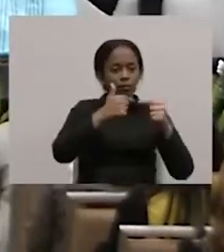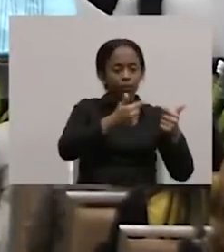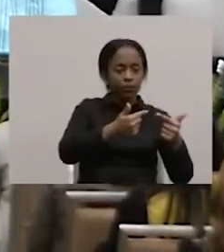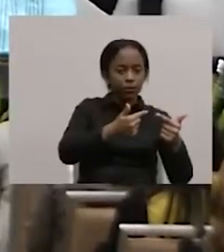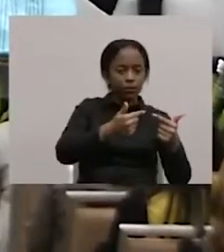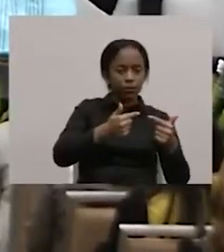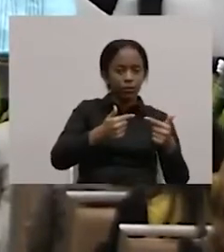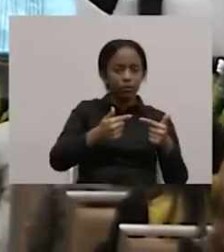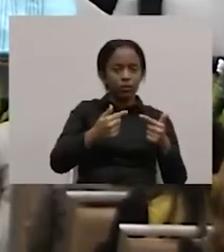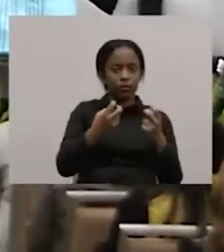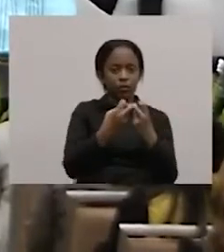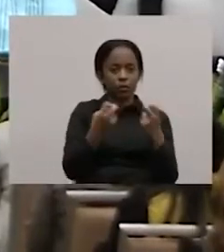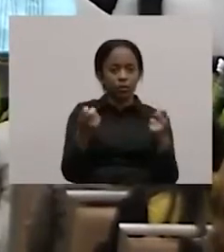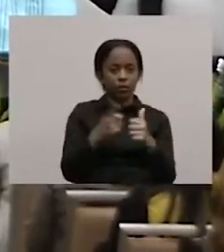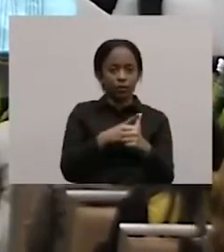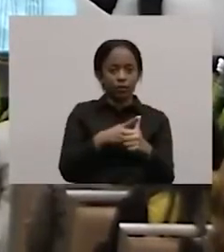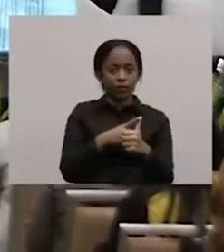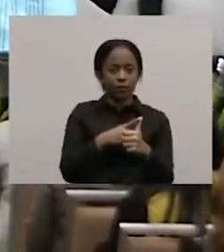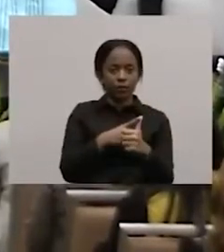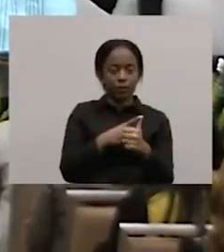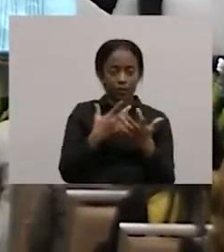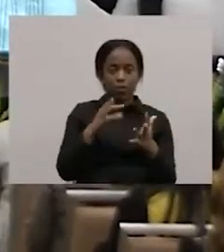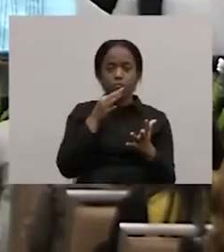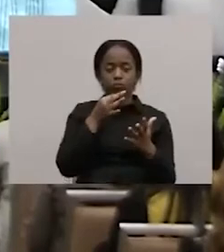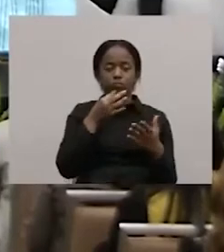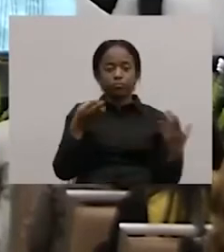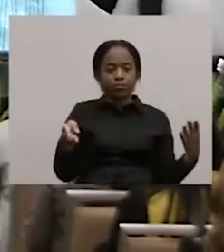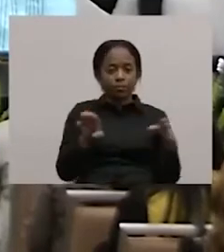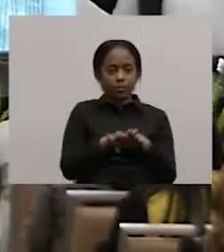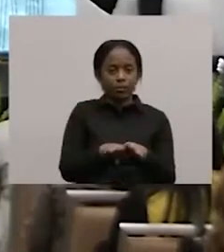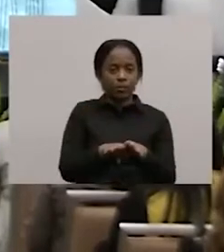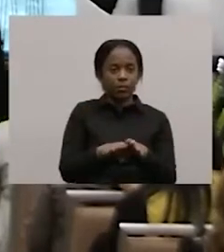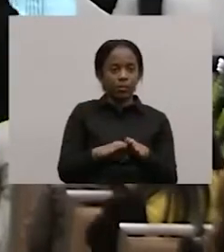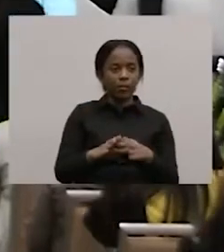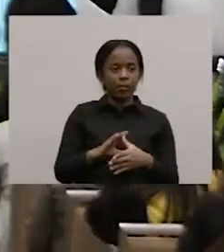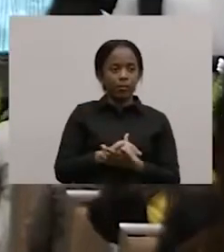a la primera fila y ya estamos concluyendo.